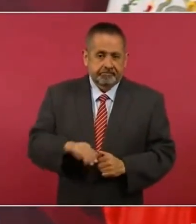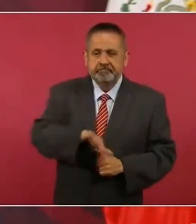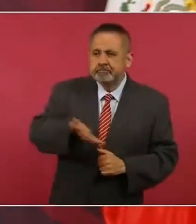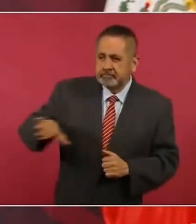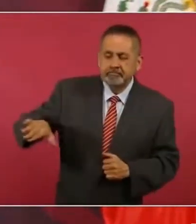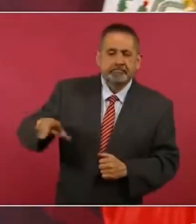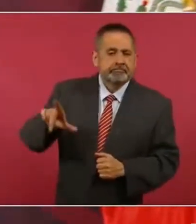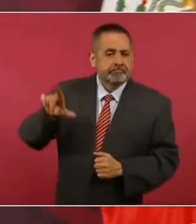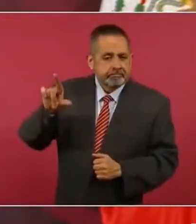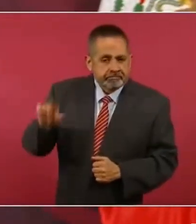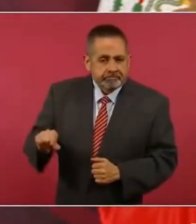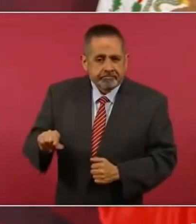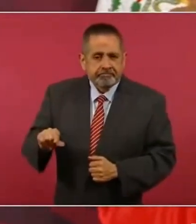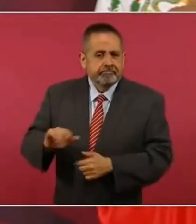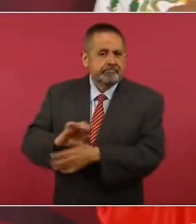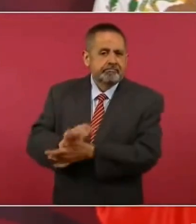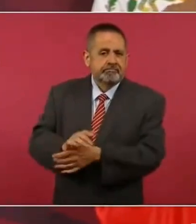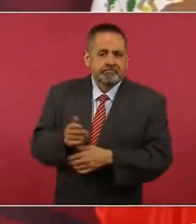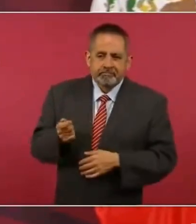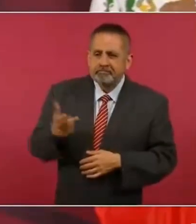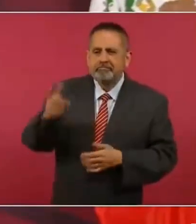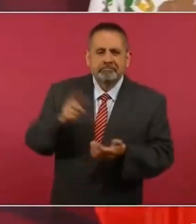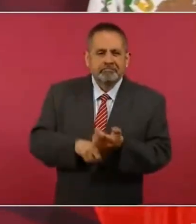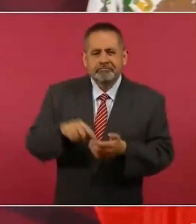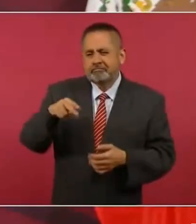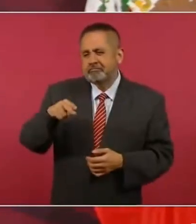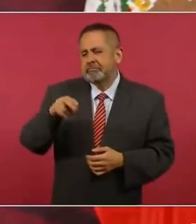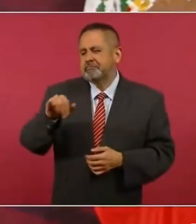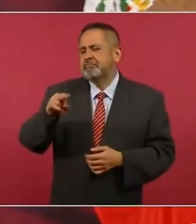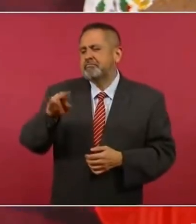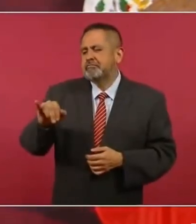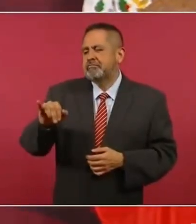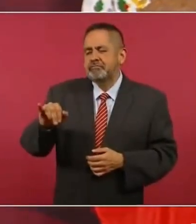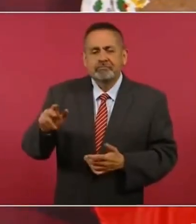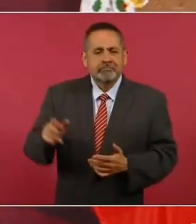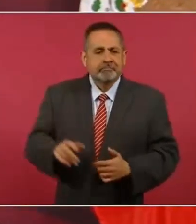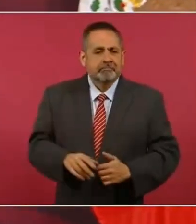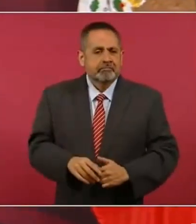humillados, llamándoles ninis?